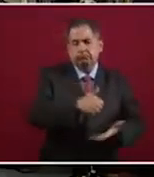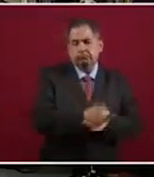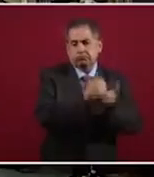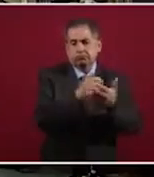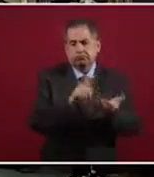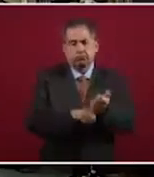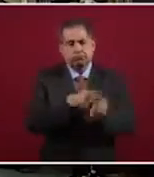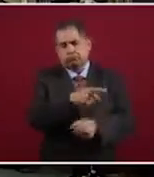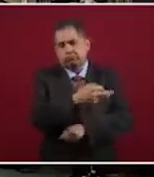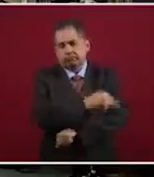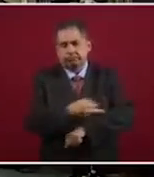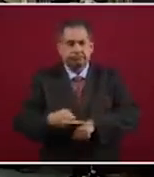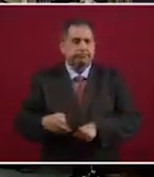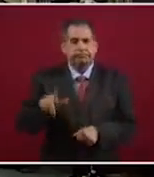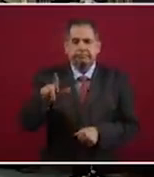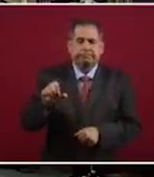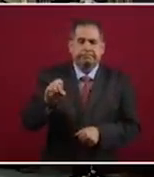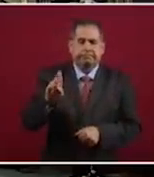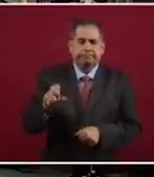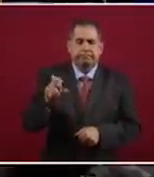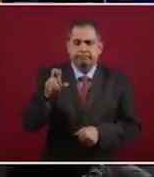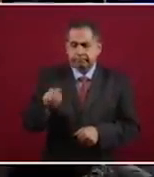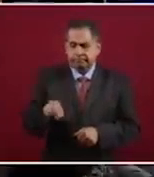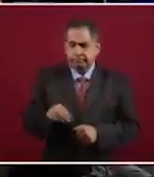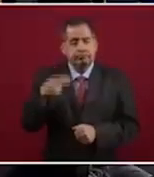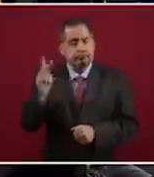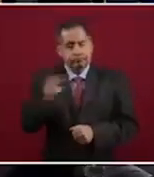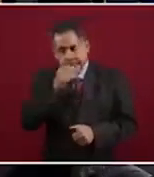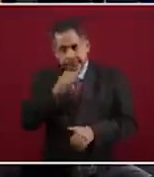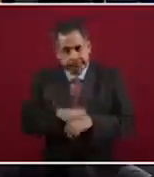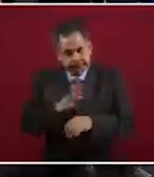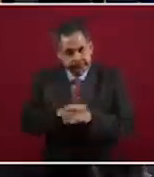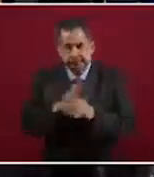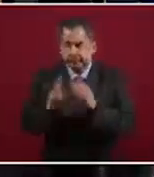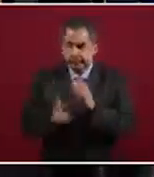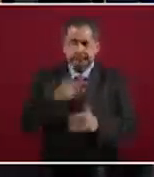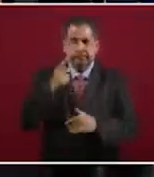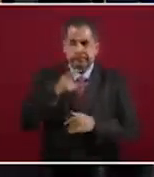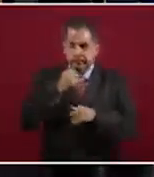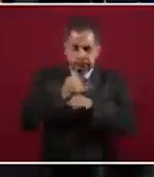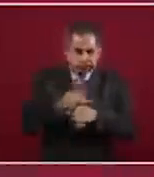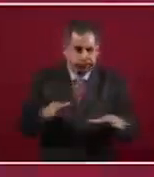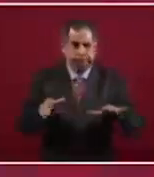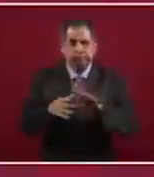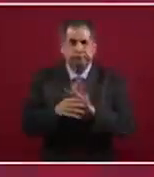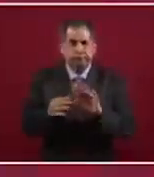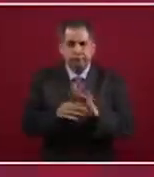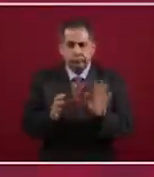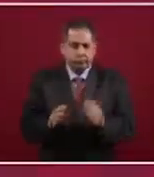de la familia, pero reitero a ustedes información